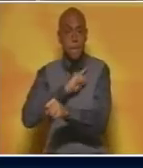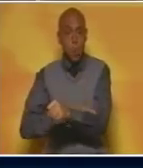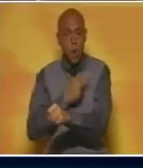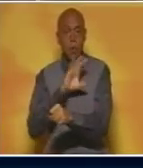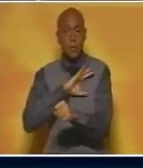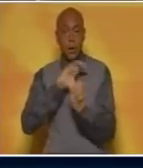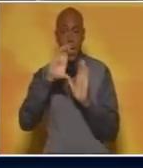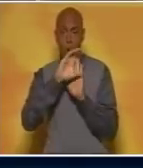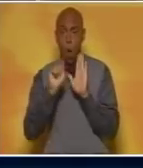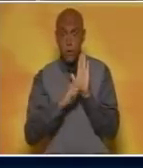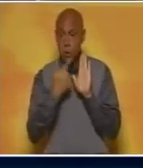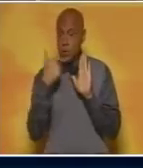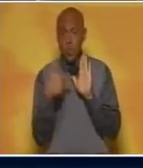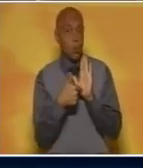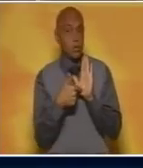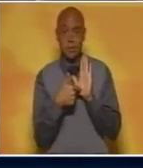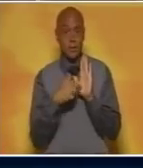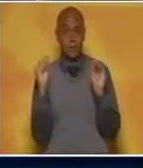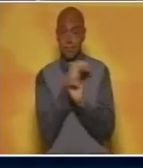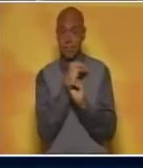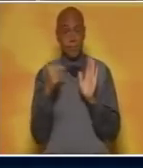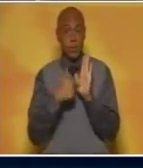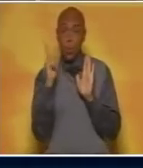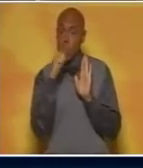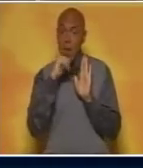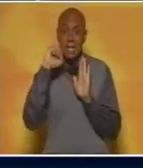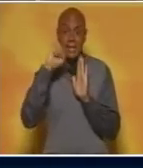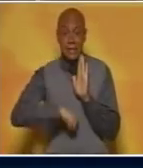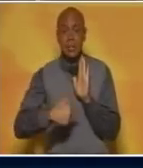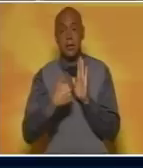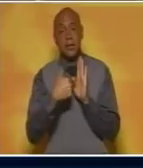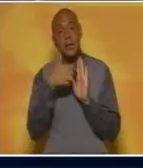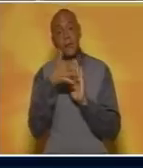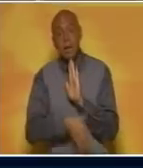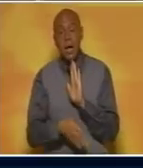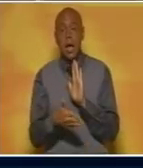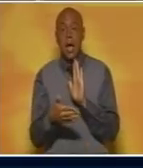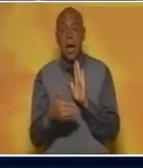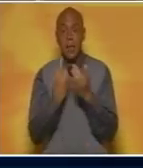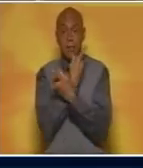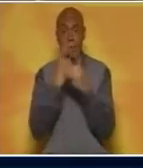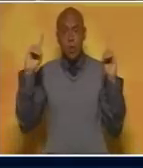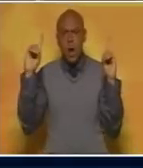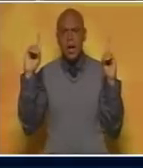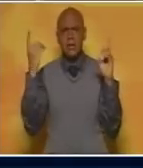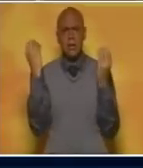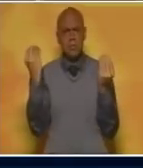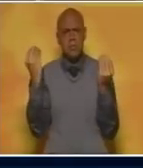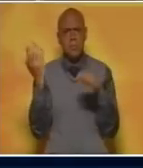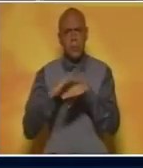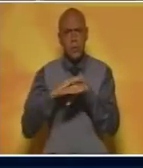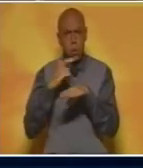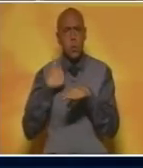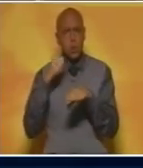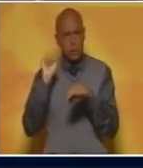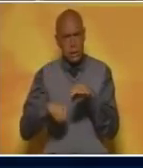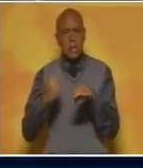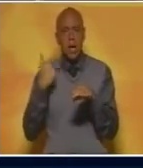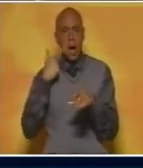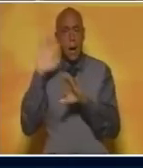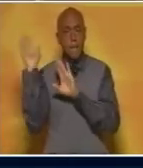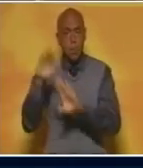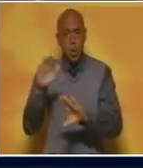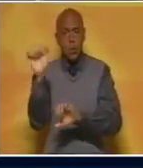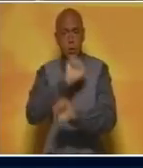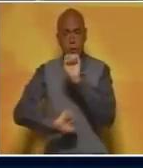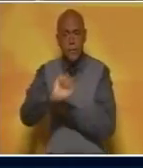nuestra Constitución. Así que lo que está en juego es nuestra propia democracia. ¿Por qué luchamos? Por defender nuestra democracia,